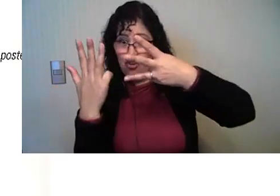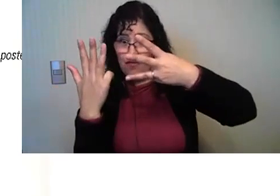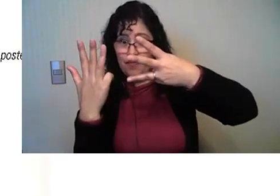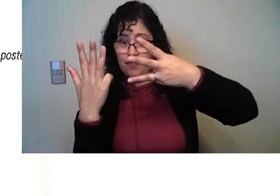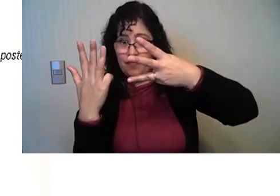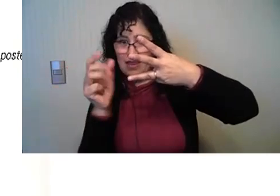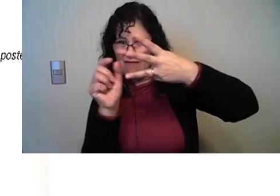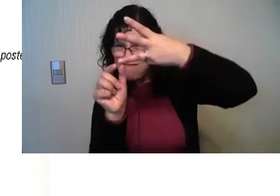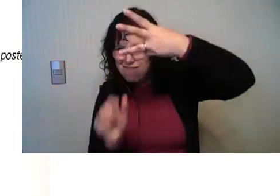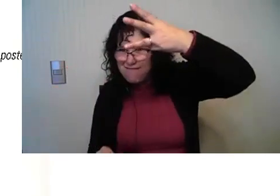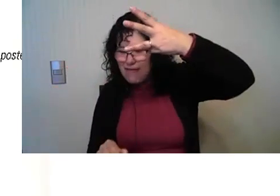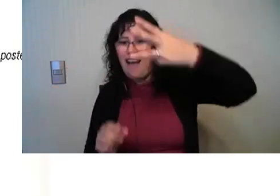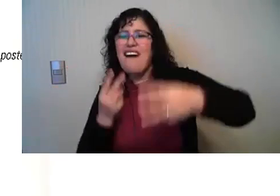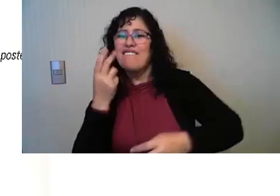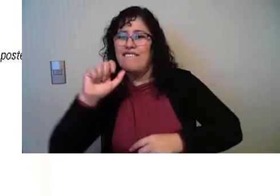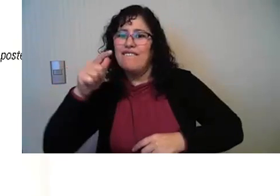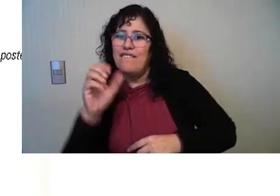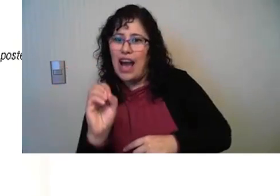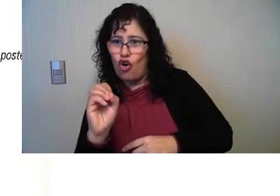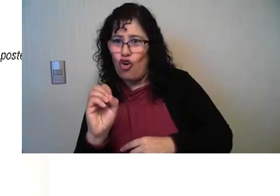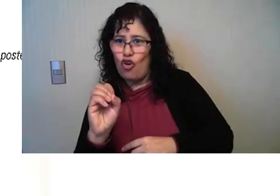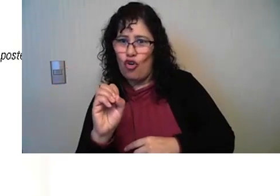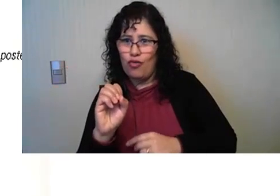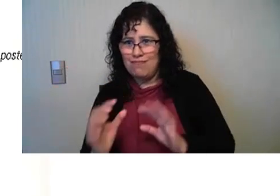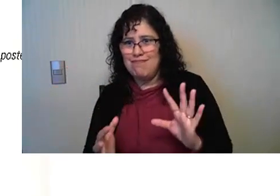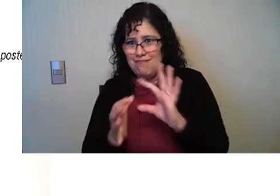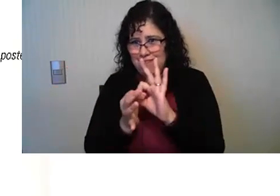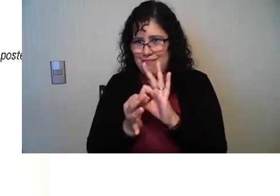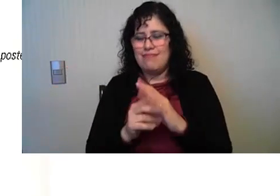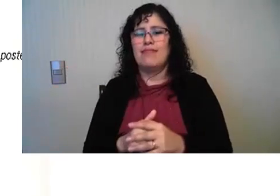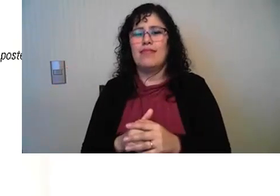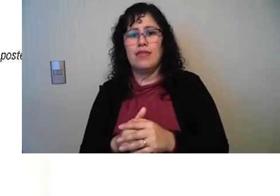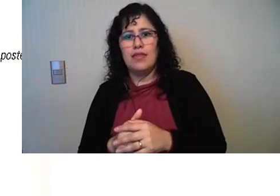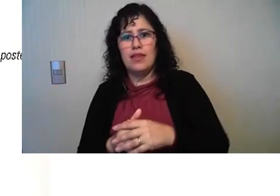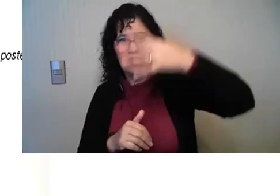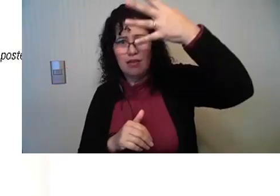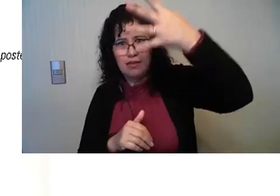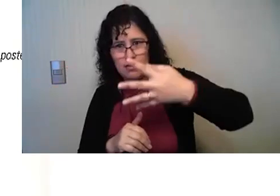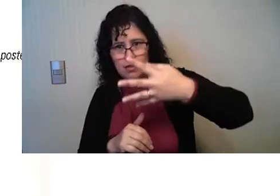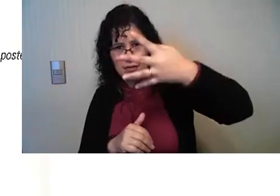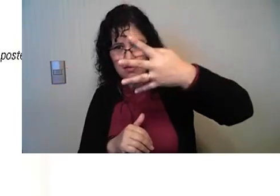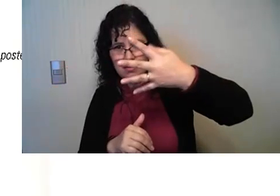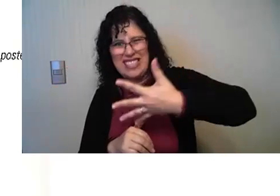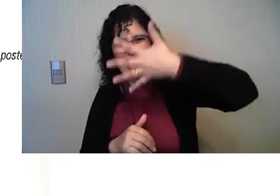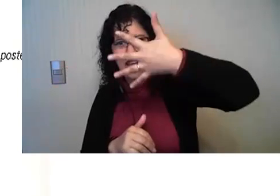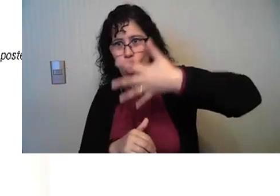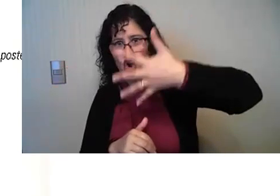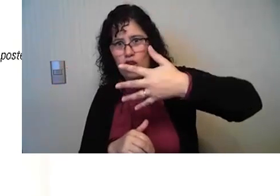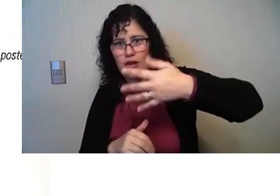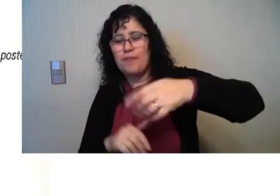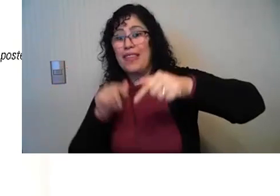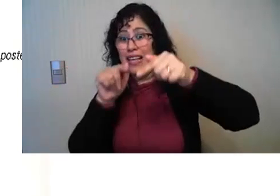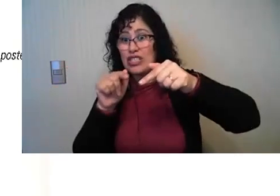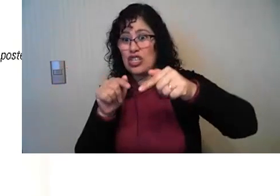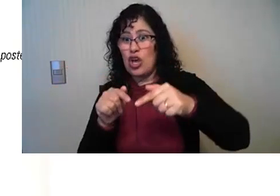al vago. Entonces, estos pares craneanos son pares craneanos complejos y ustedes